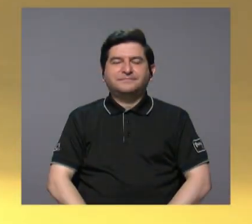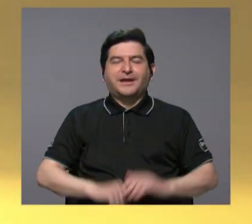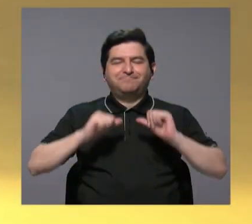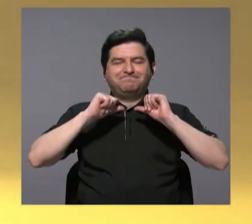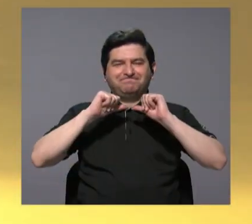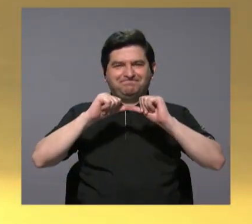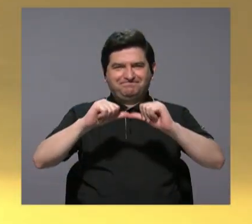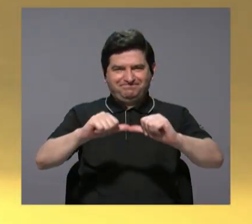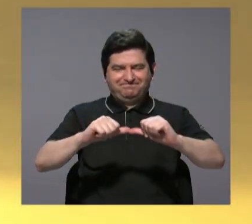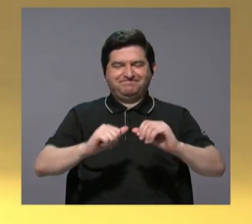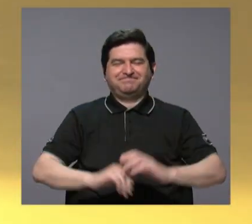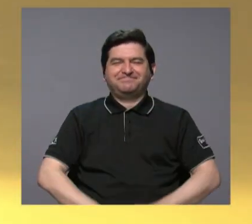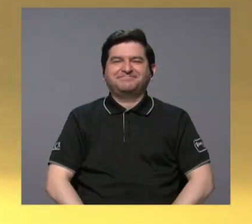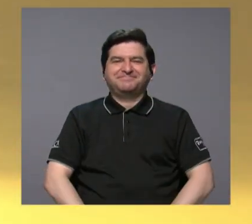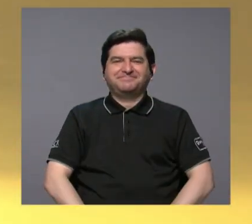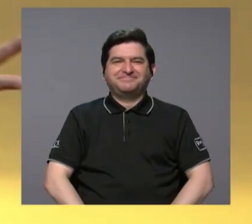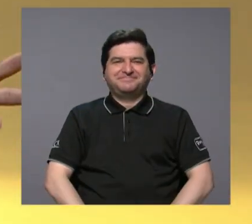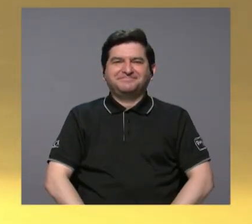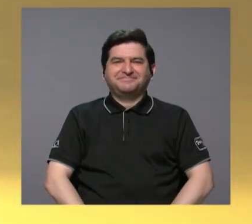Continuamos